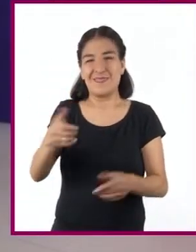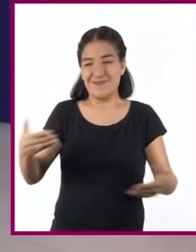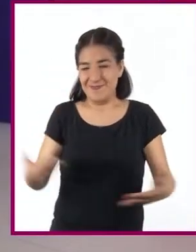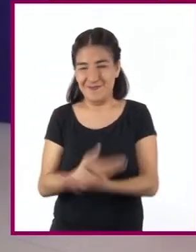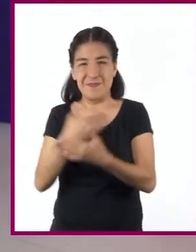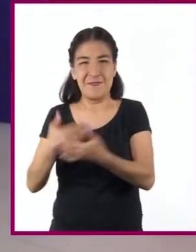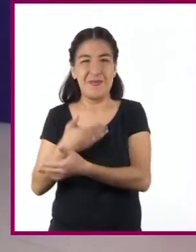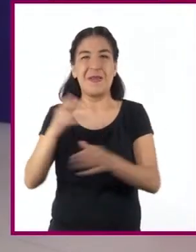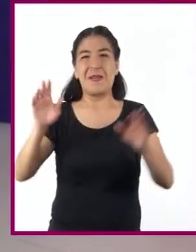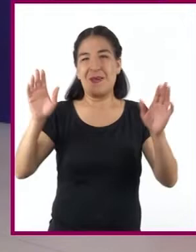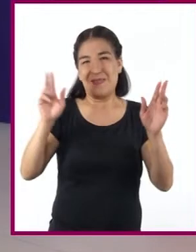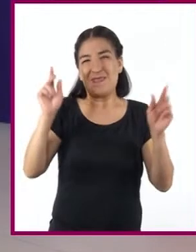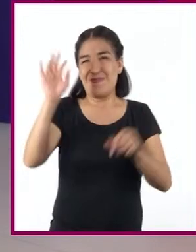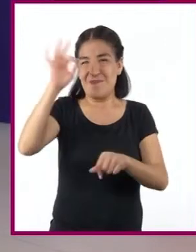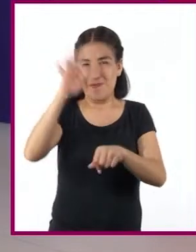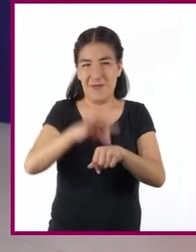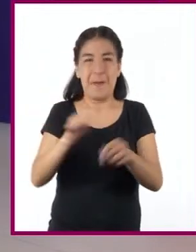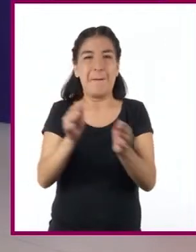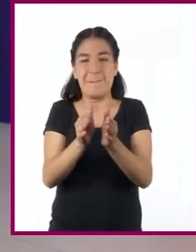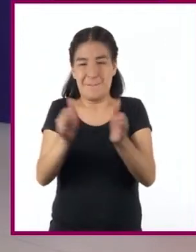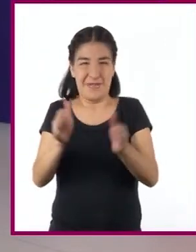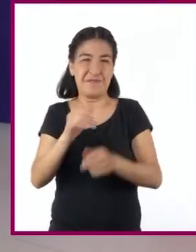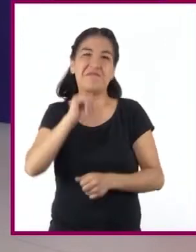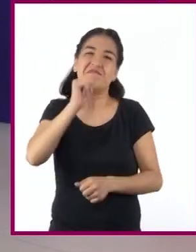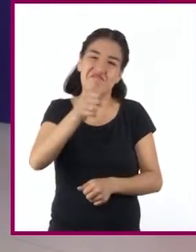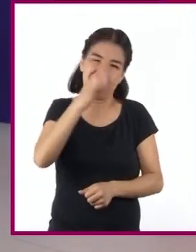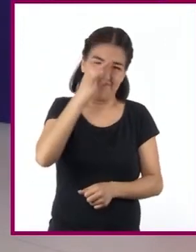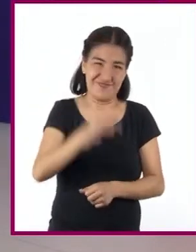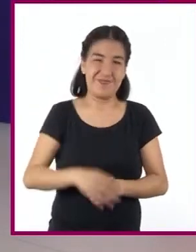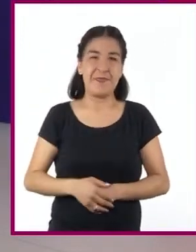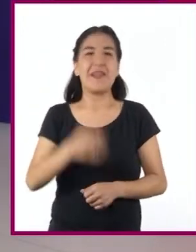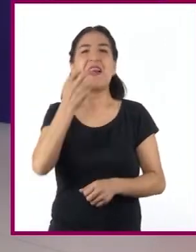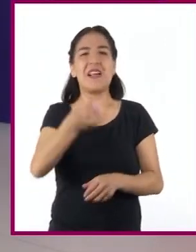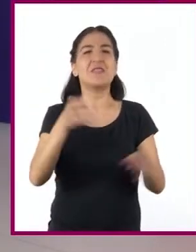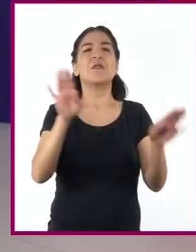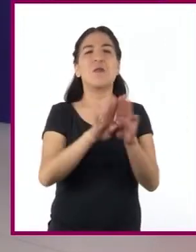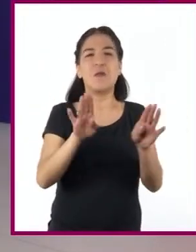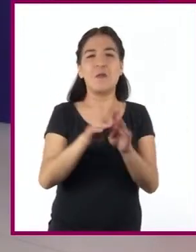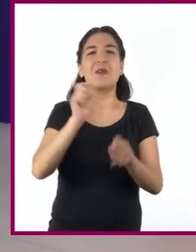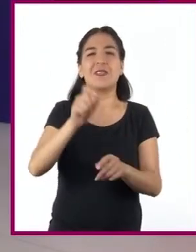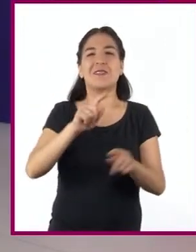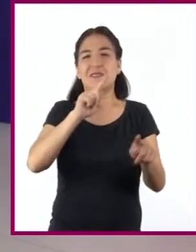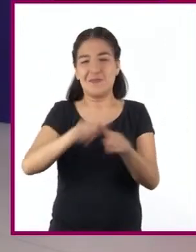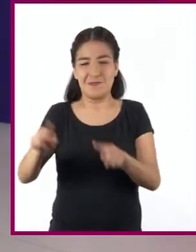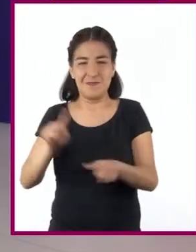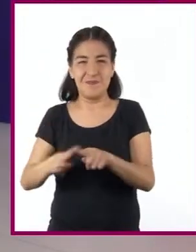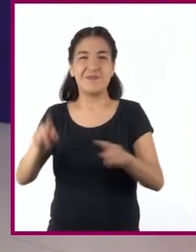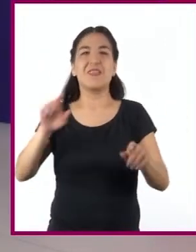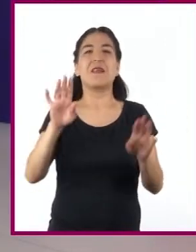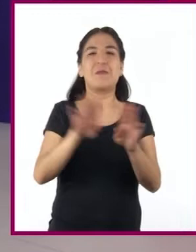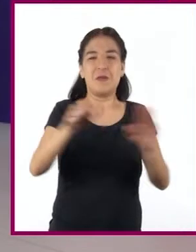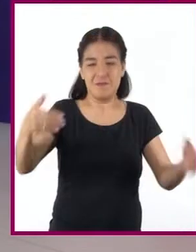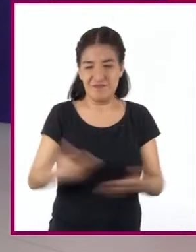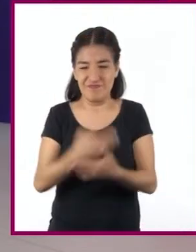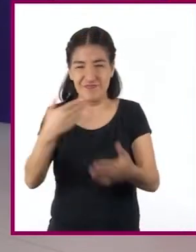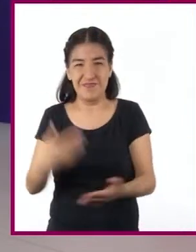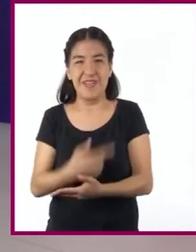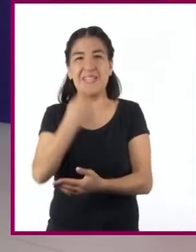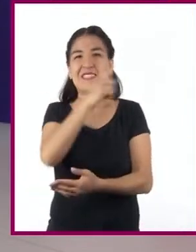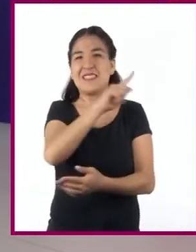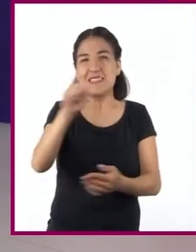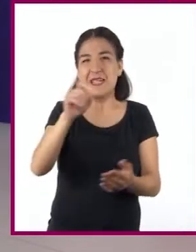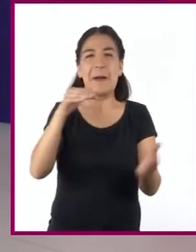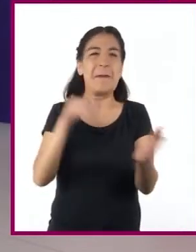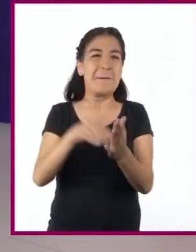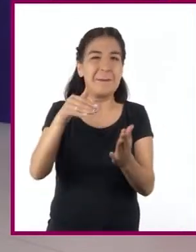Estas adaptaciones fisiológicas y morfológicas permiten que los seres vivos tengan crías por cientos o miles. Con